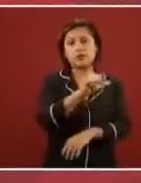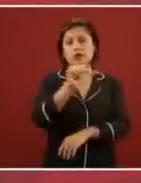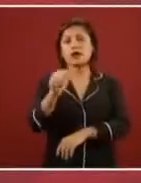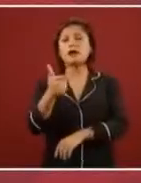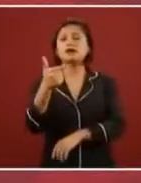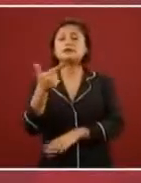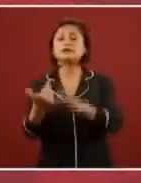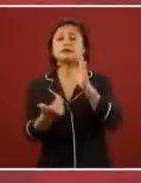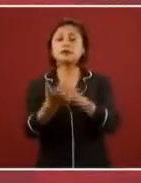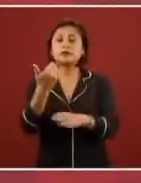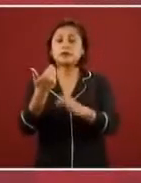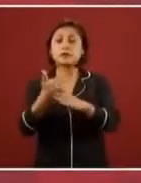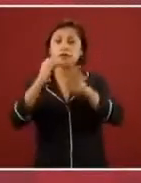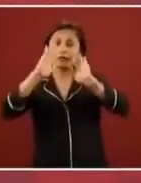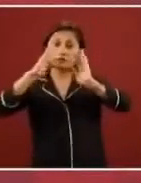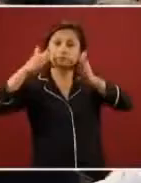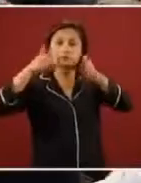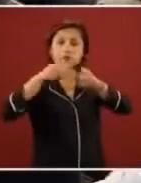atendemos esto.